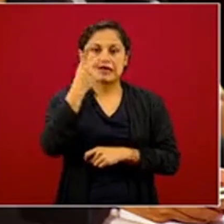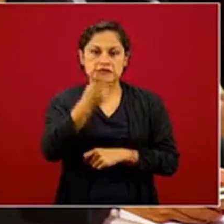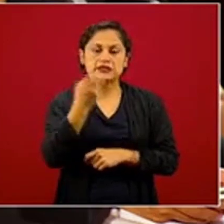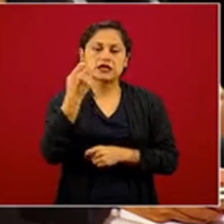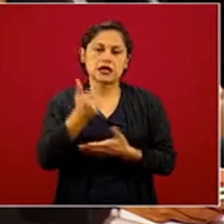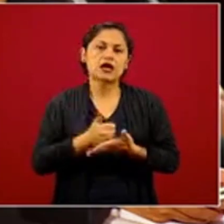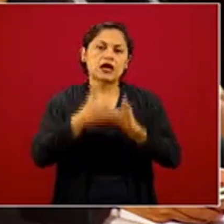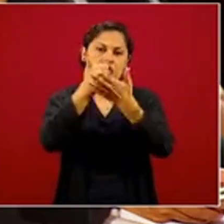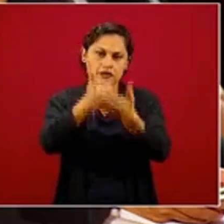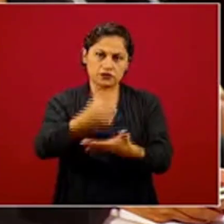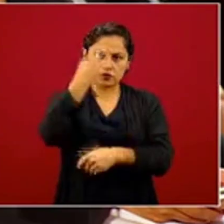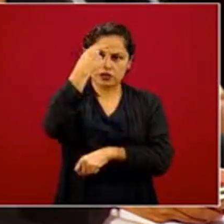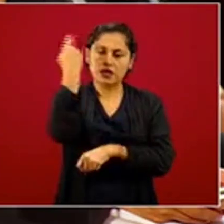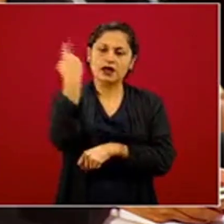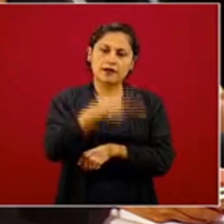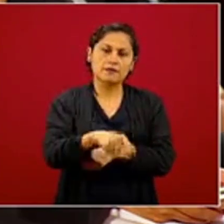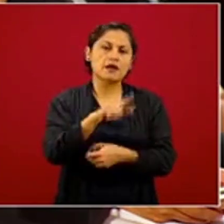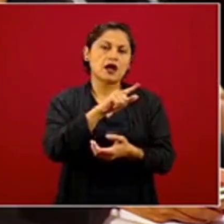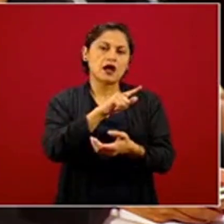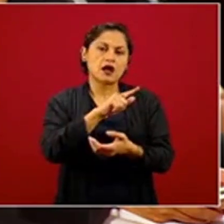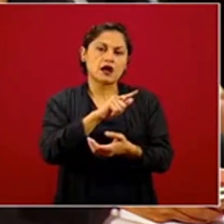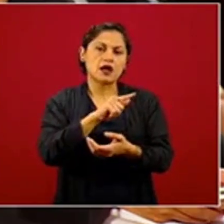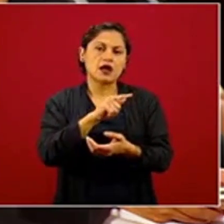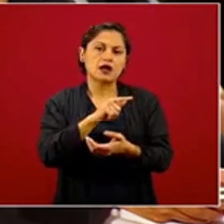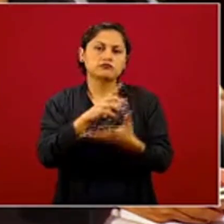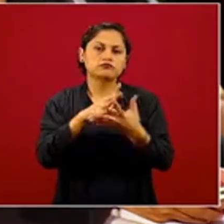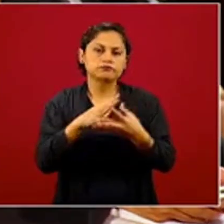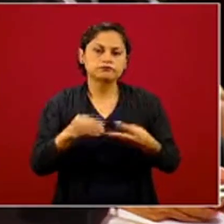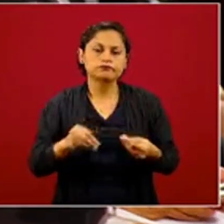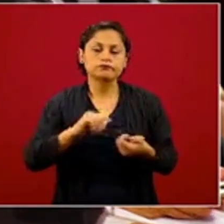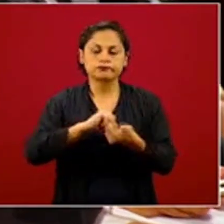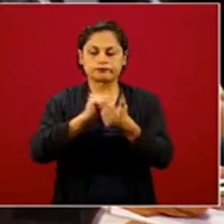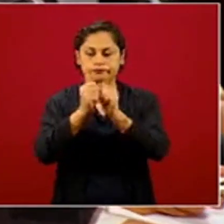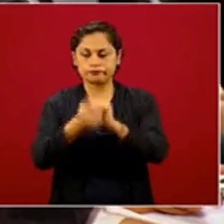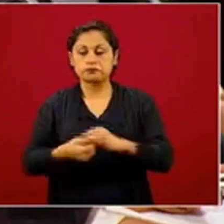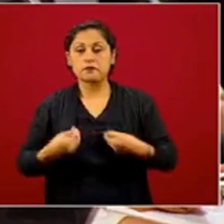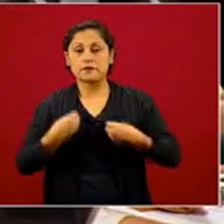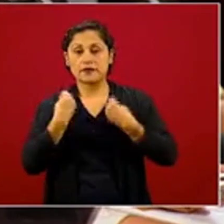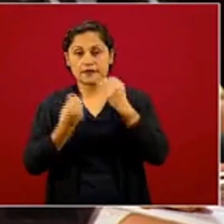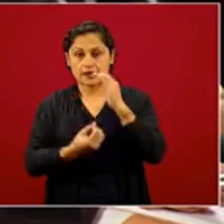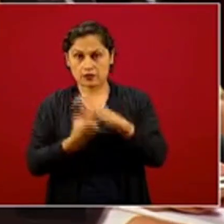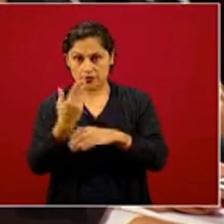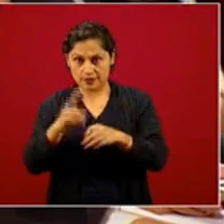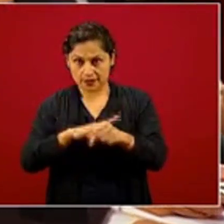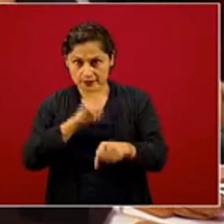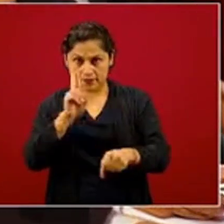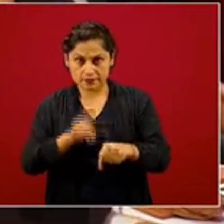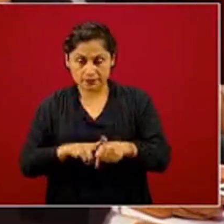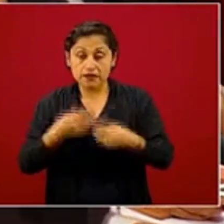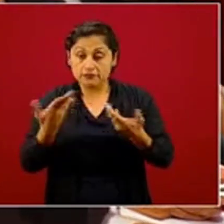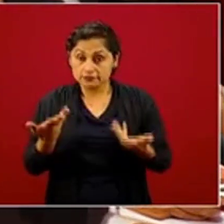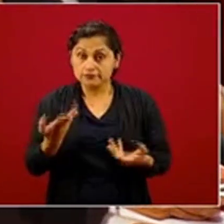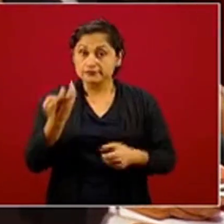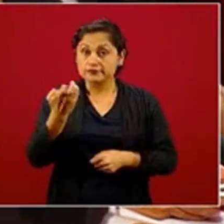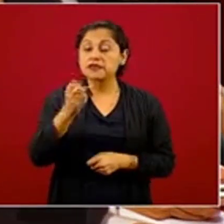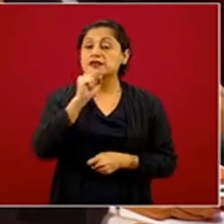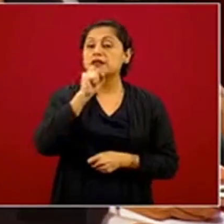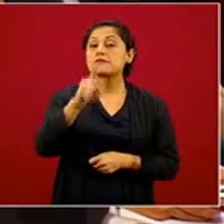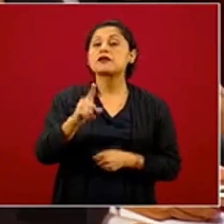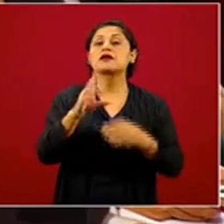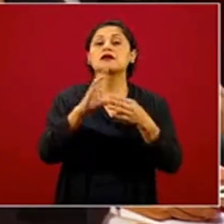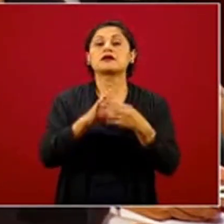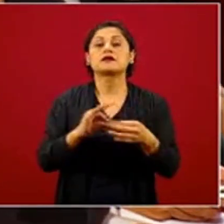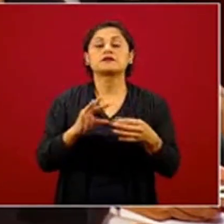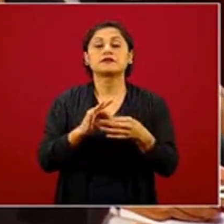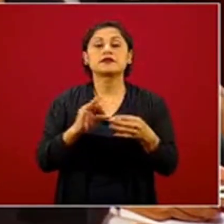de higiene, obviamente en el tránsito hacia la nueva normalidad. Y también, por favor, pues comentarle que hoy seguramente